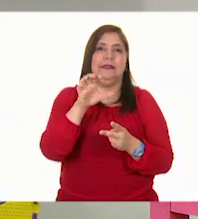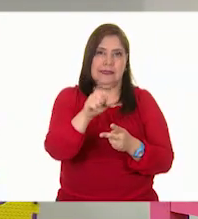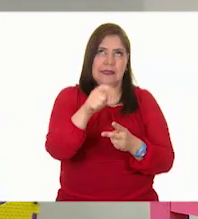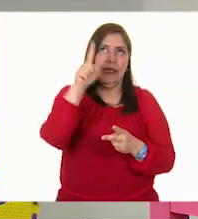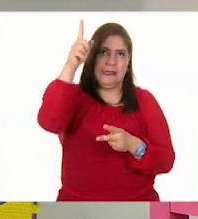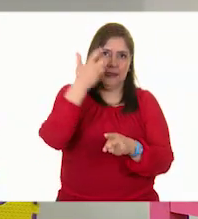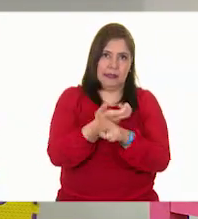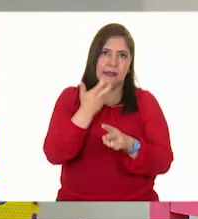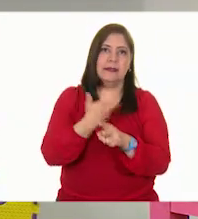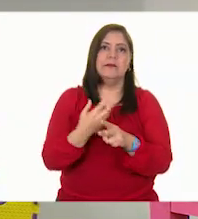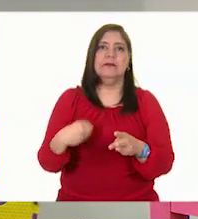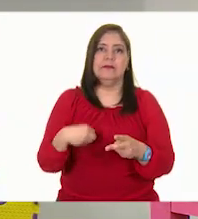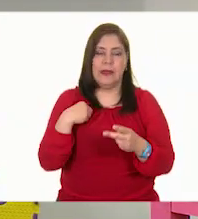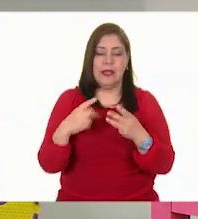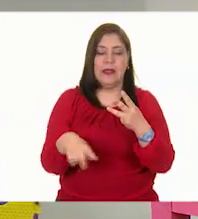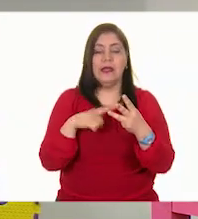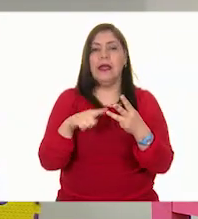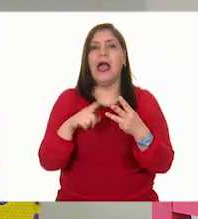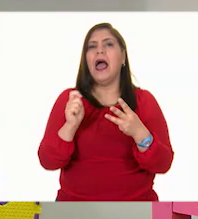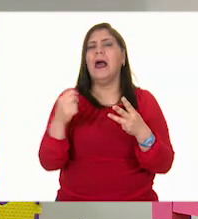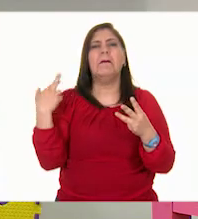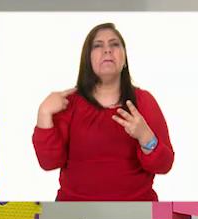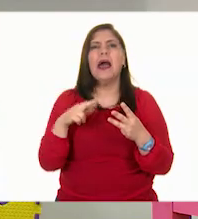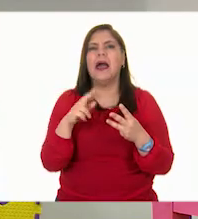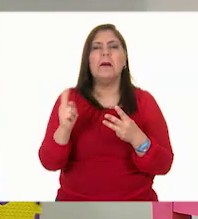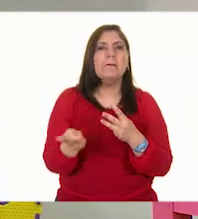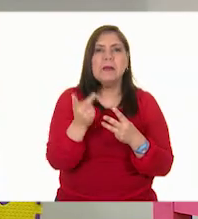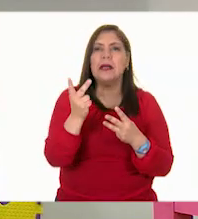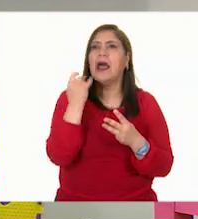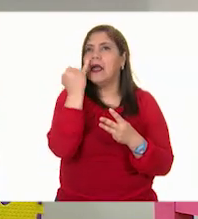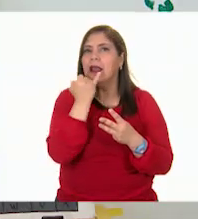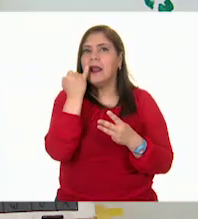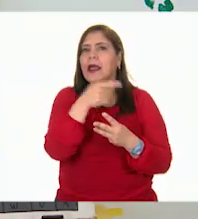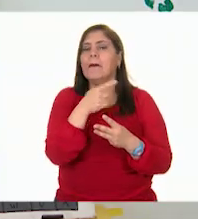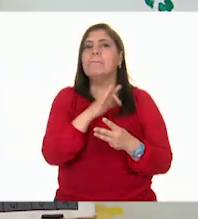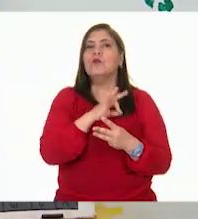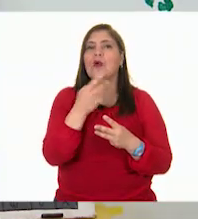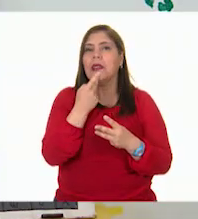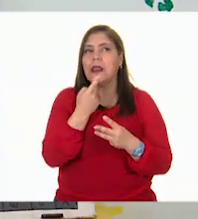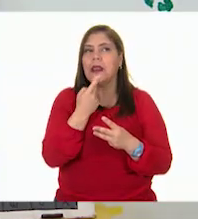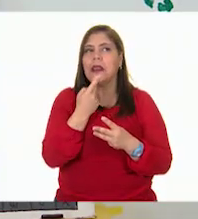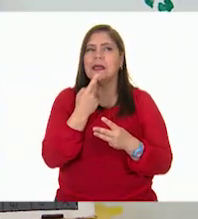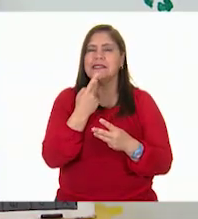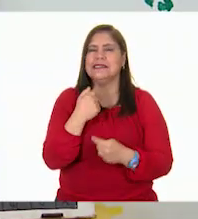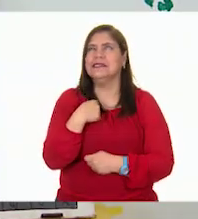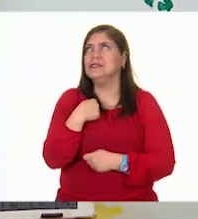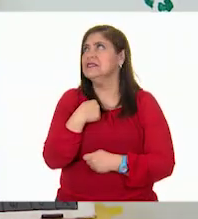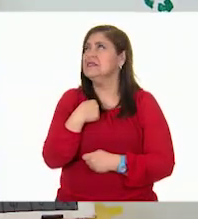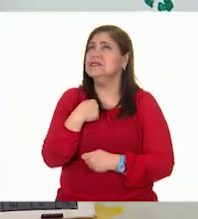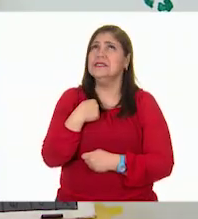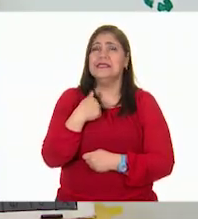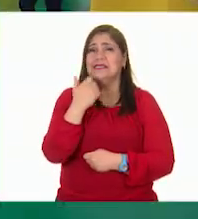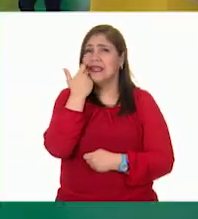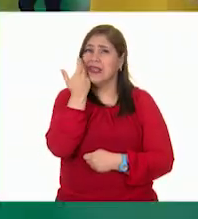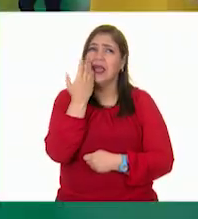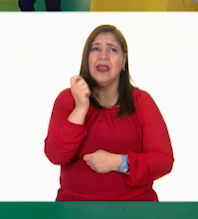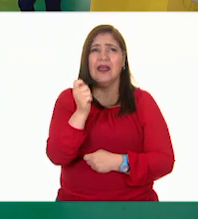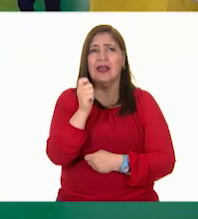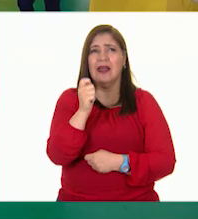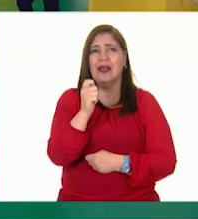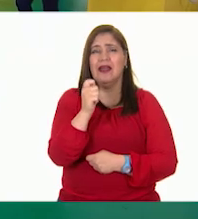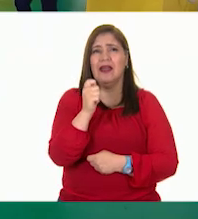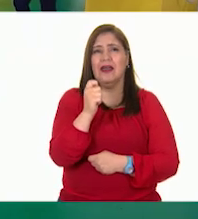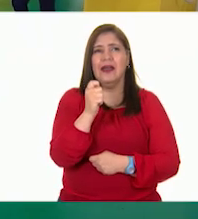en Estados Unidos. Y la maestra preguntaba, ¿qué lenguas habla? ¿Te acuerdas? Ay, yo la quiero conocer.